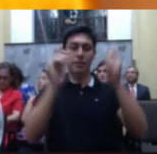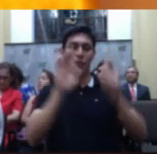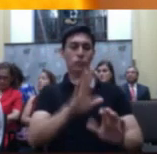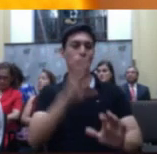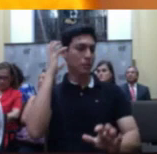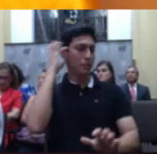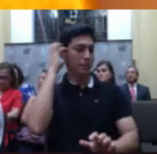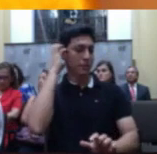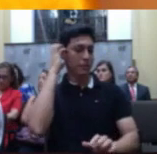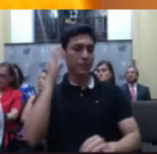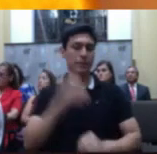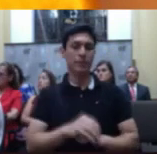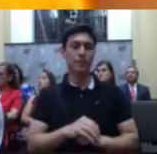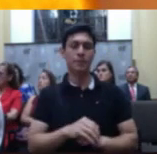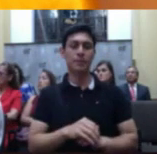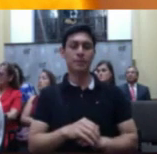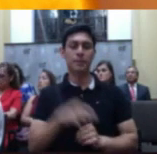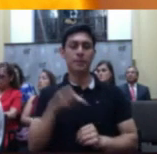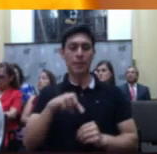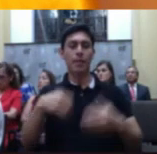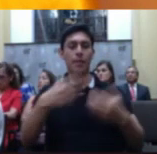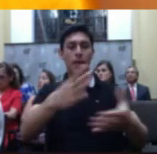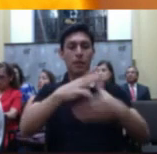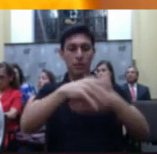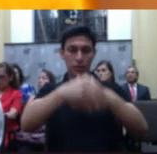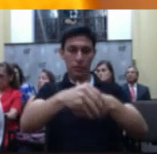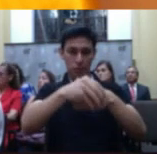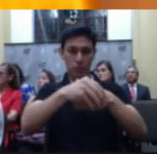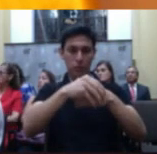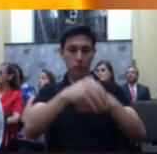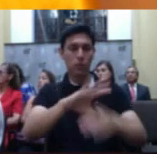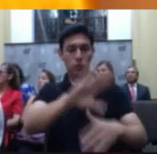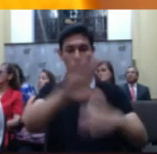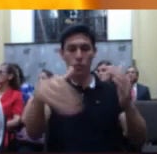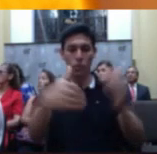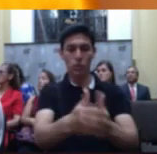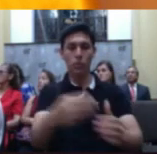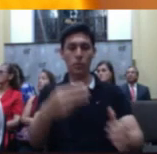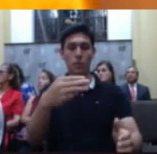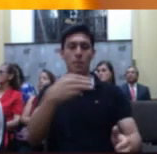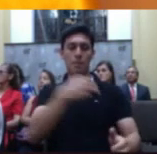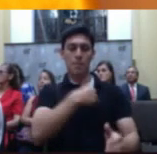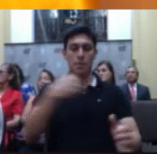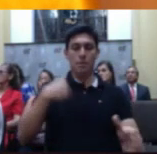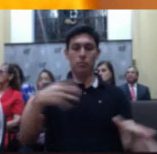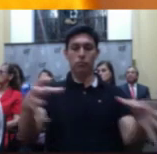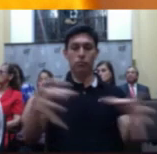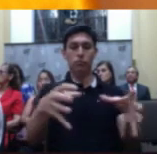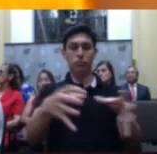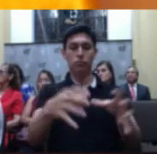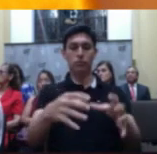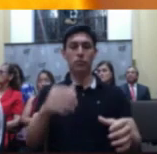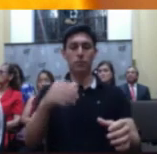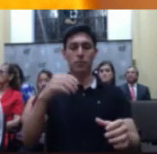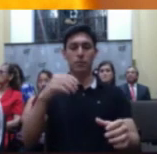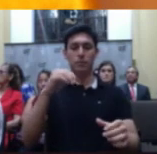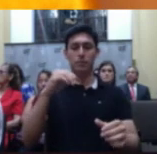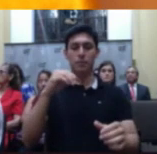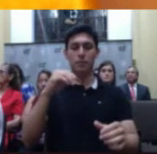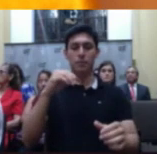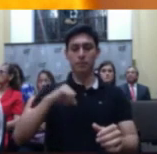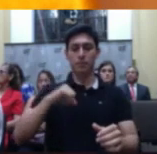Miraflores. Hacemos extensivo el saludo a los distinguidos miembros de la institución que dirige. Atentamente, José Rizi